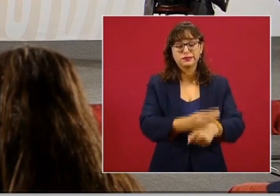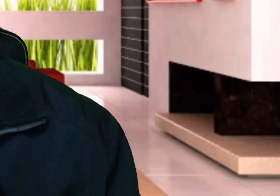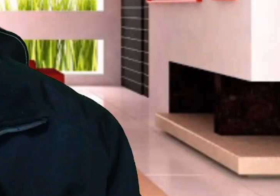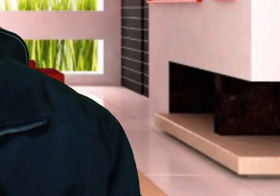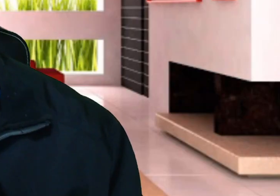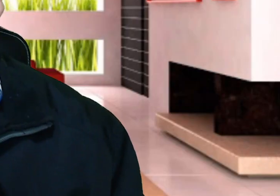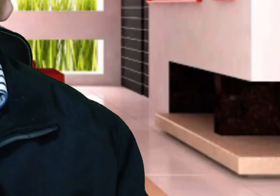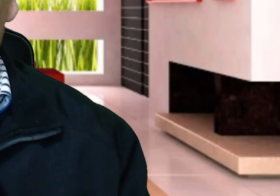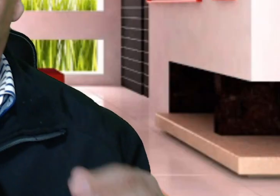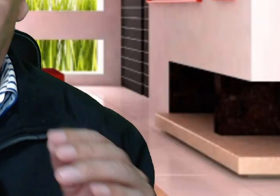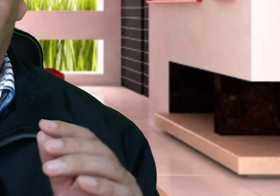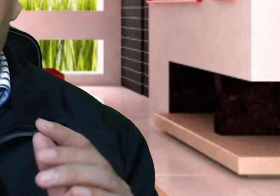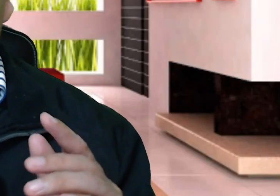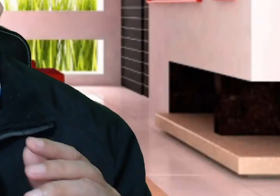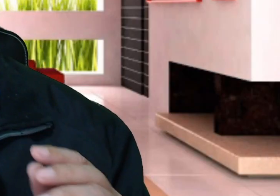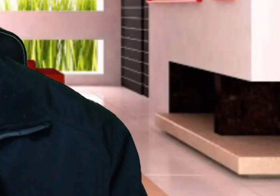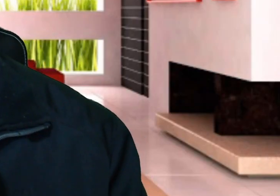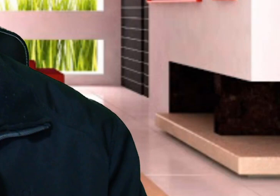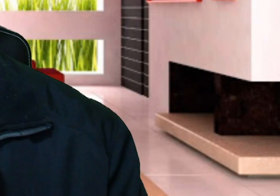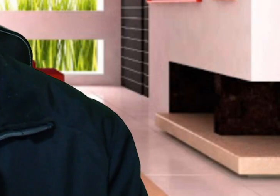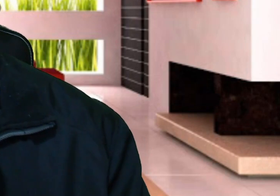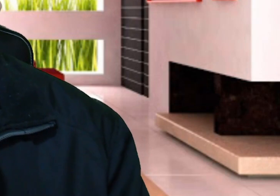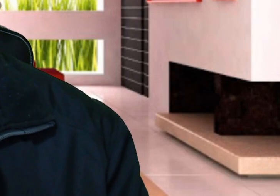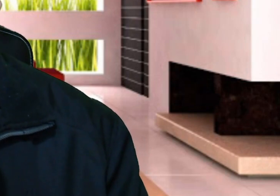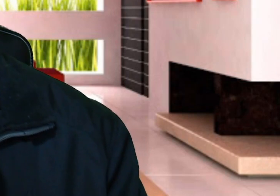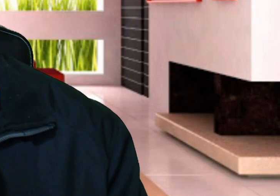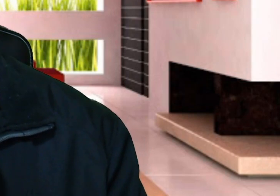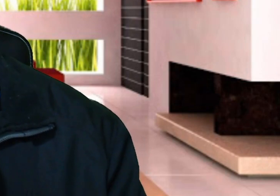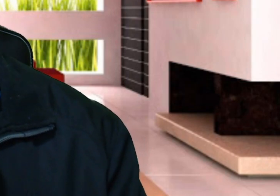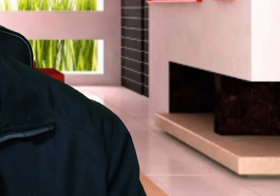Pues muy poco.